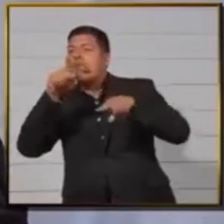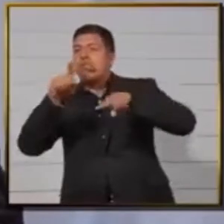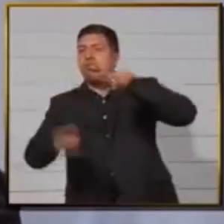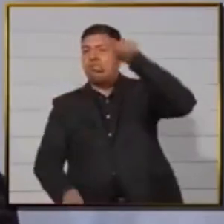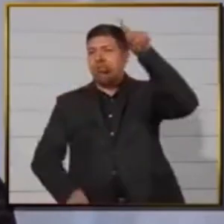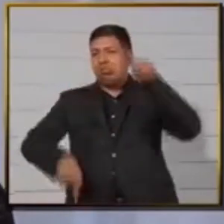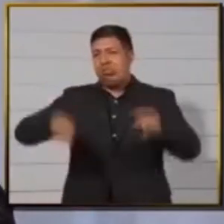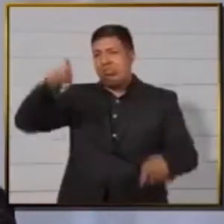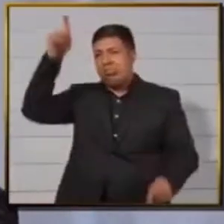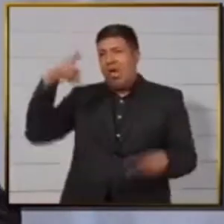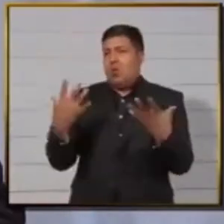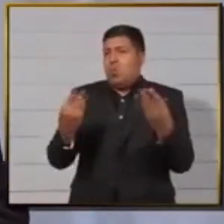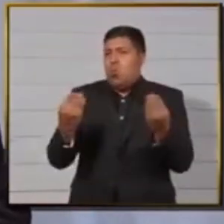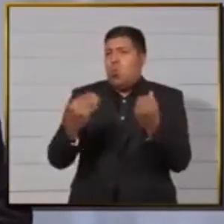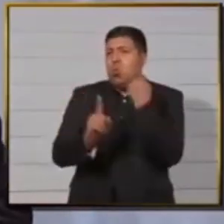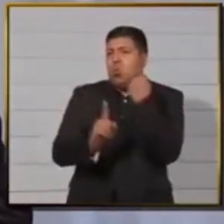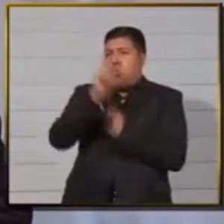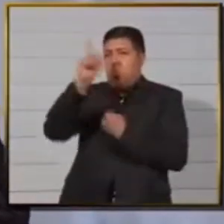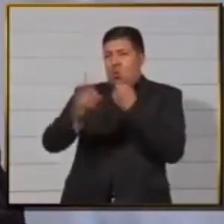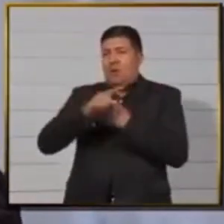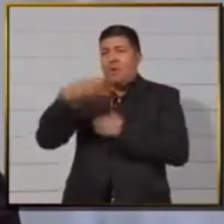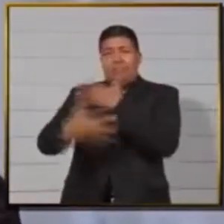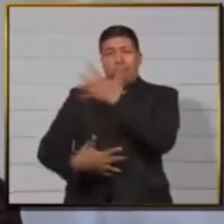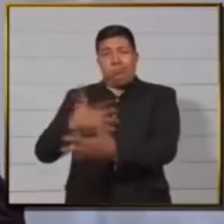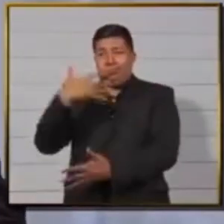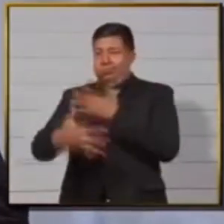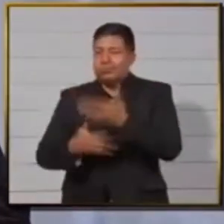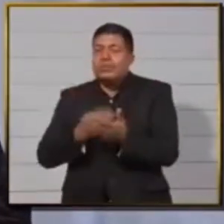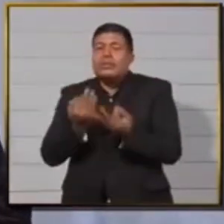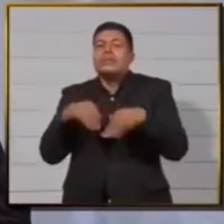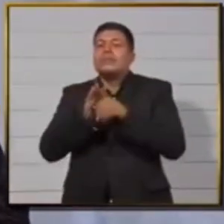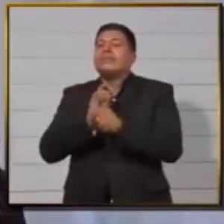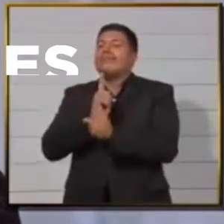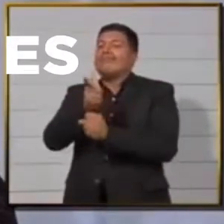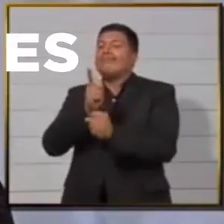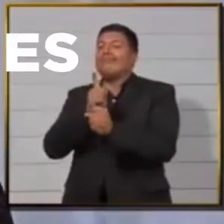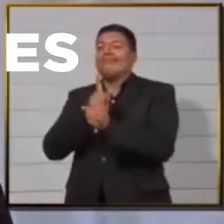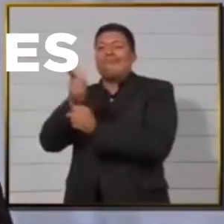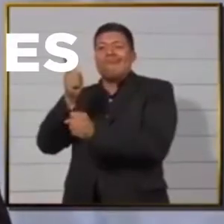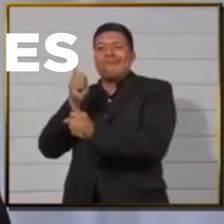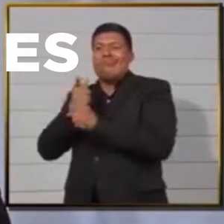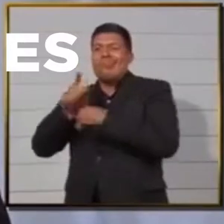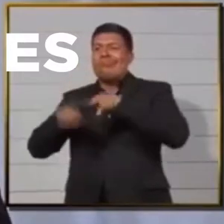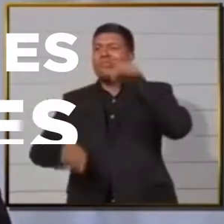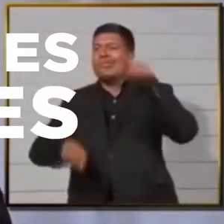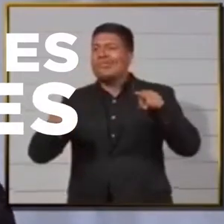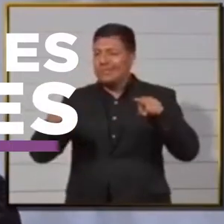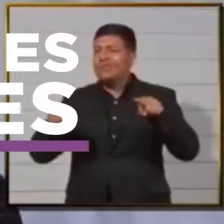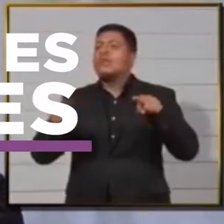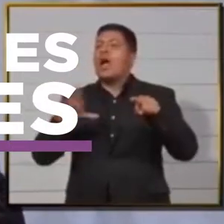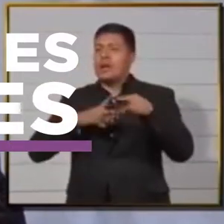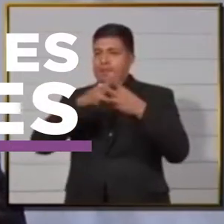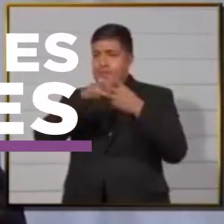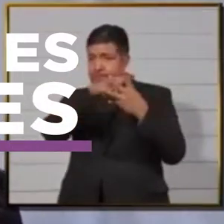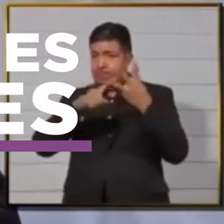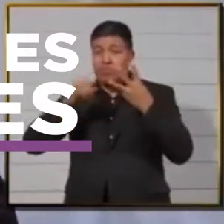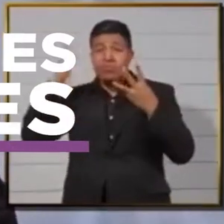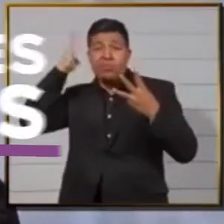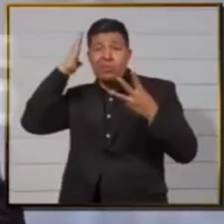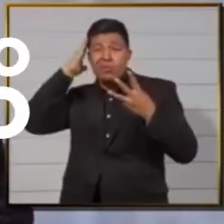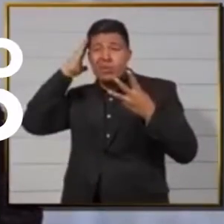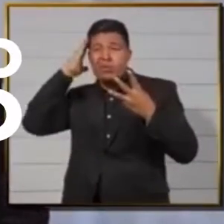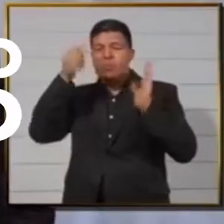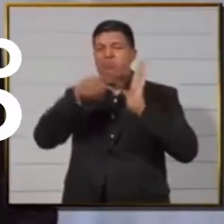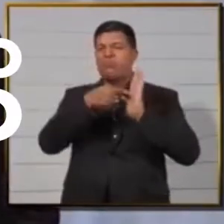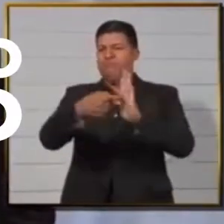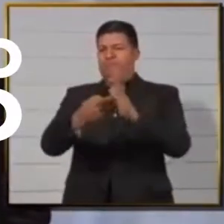la conciencia plena de tal realidad la actual desigualdad social me lleva a plantear tres ejes principales número